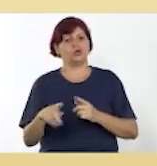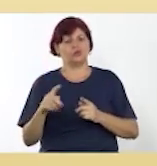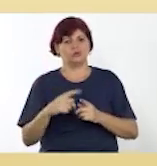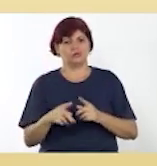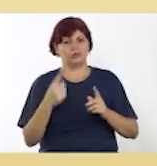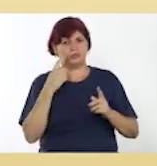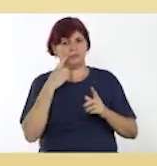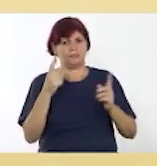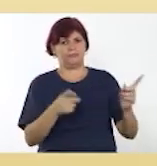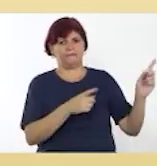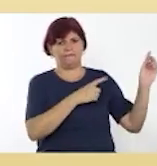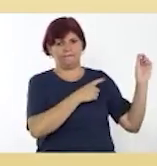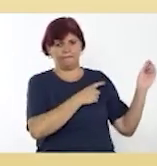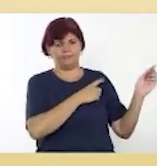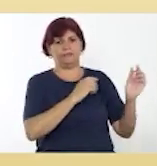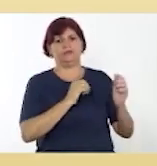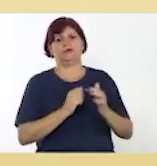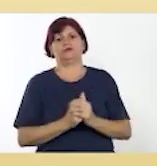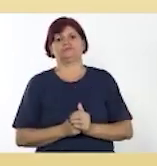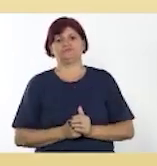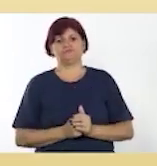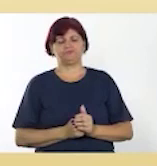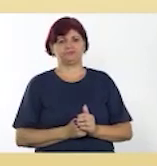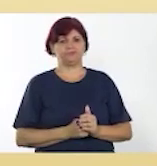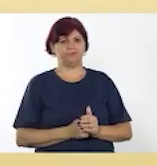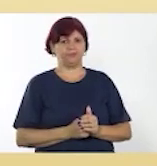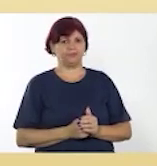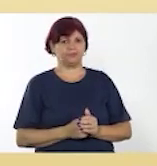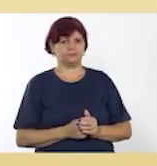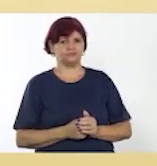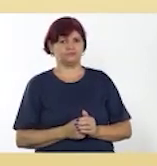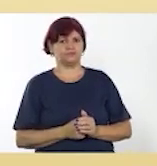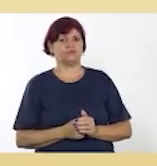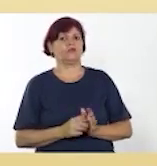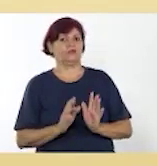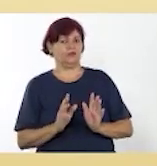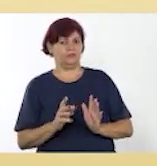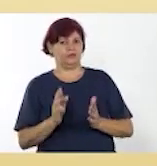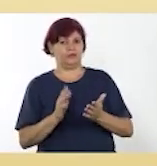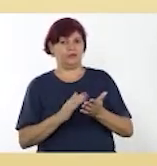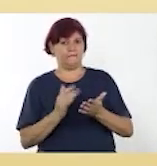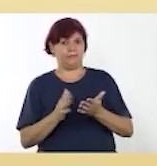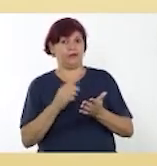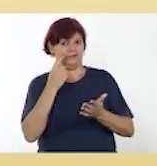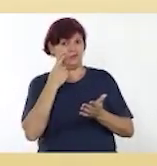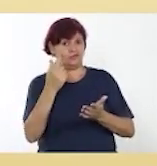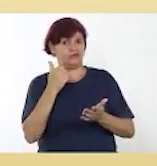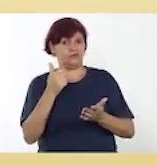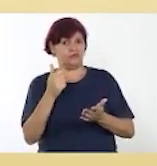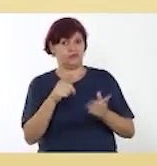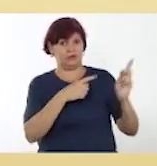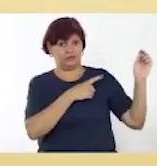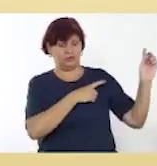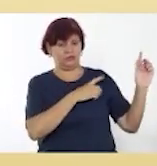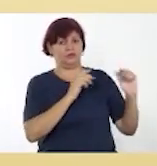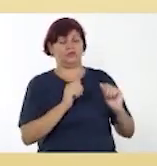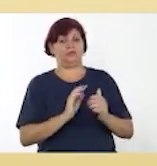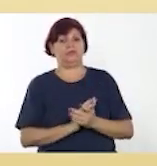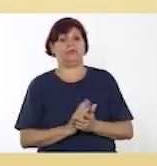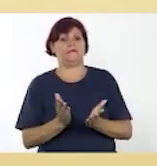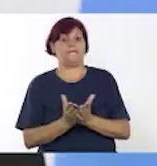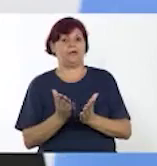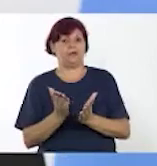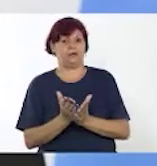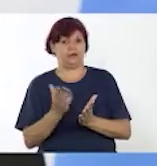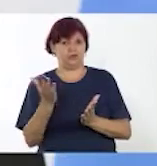ejercicios de matemáticas para la enseñanza media superior en los ejercicios y epígrafes y páginas que tienen ahí en la